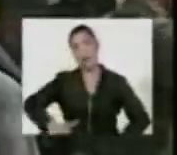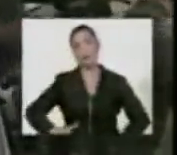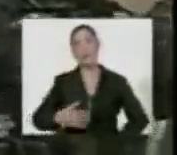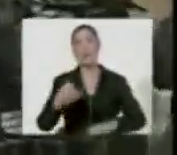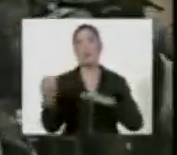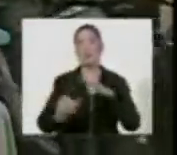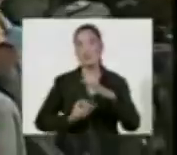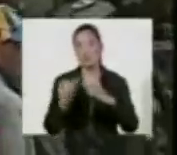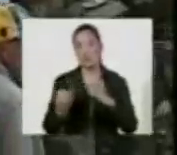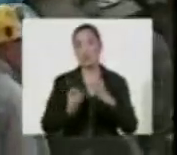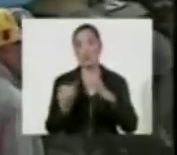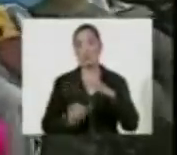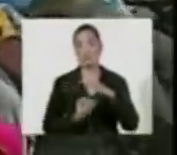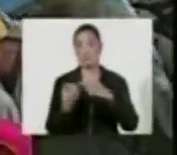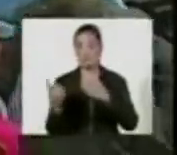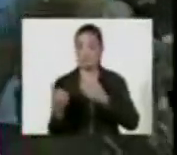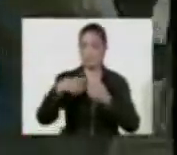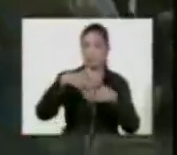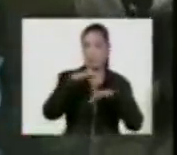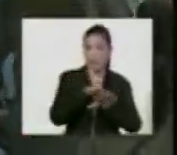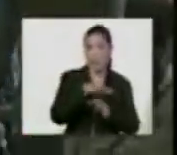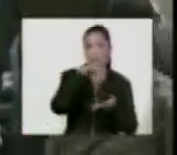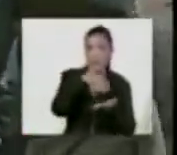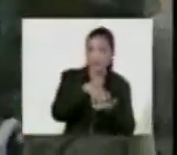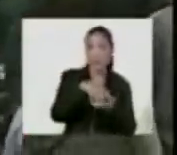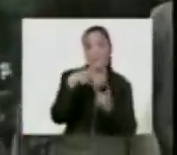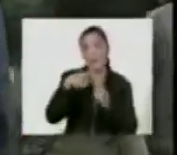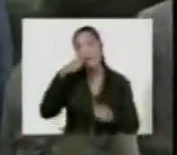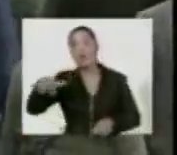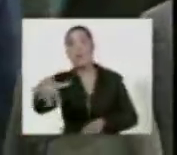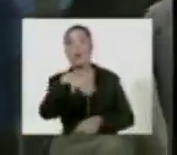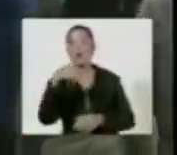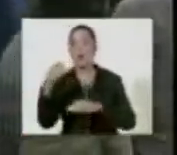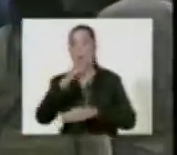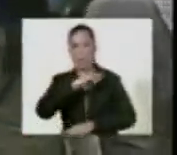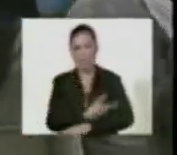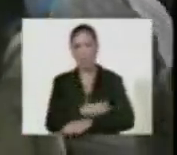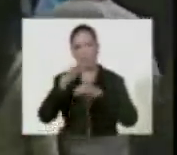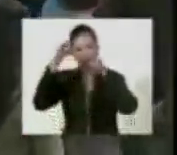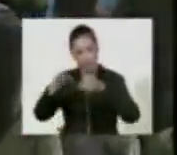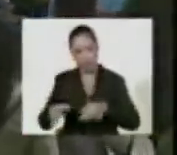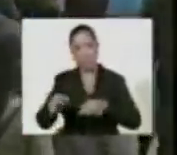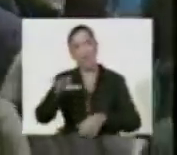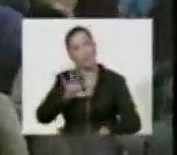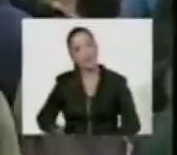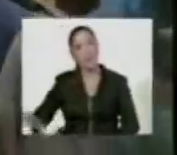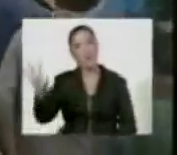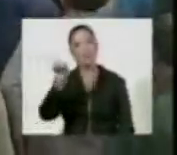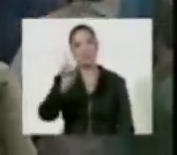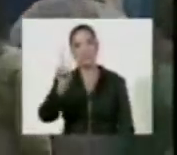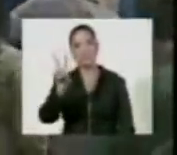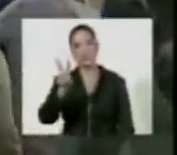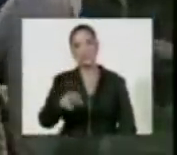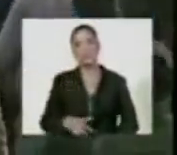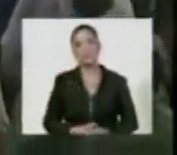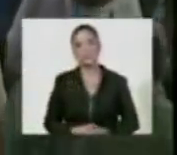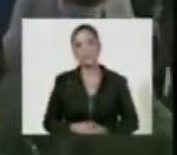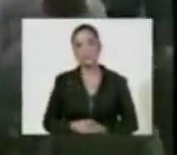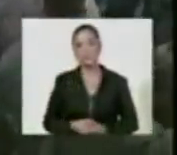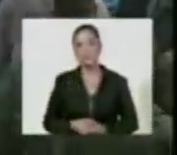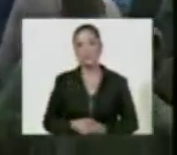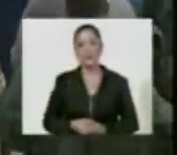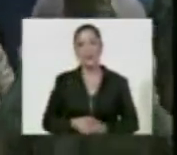del Estado, del pueblo, y es un poder constituido en el territorio nacional. Tomando el concepto de la doctrina